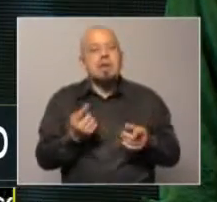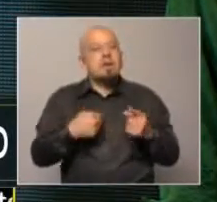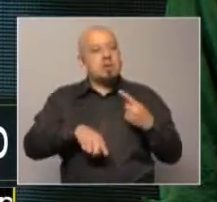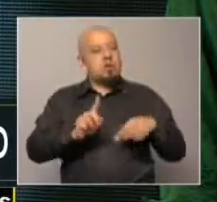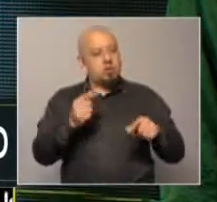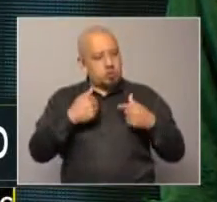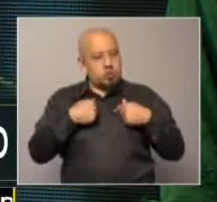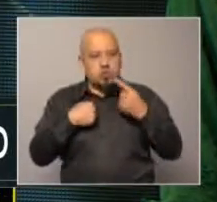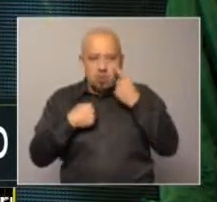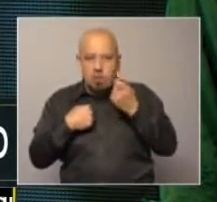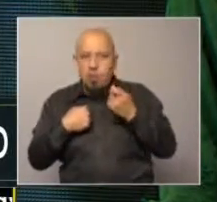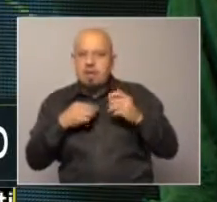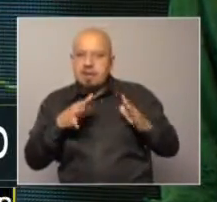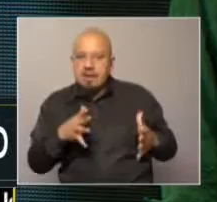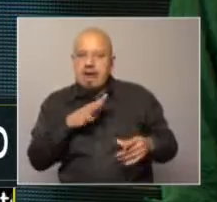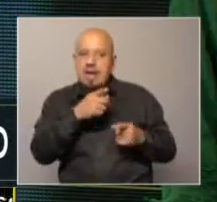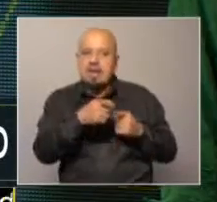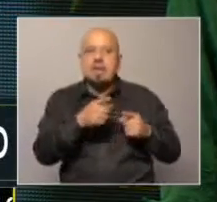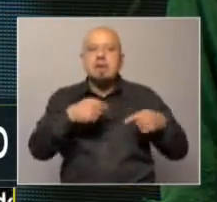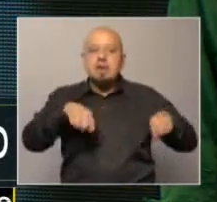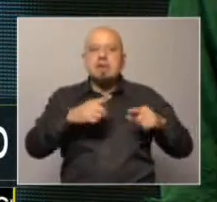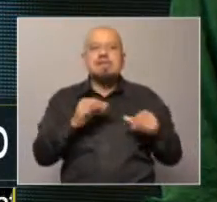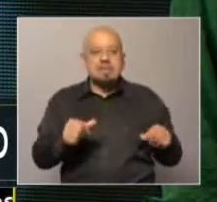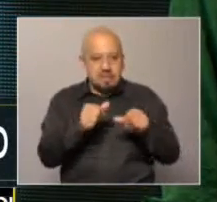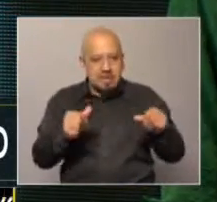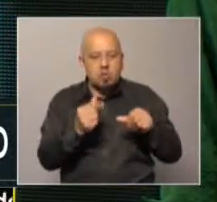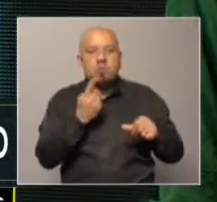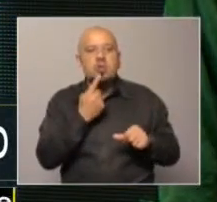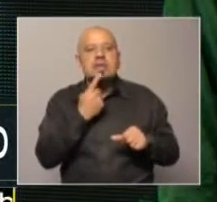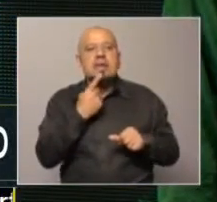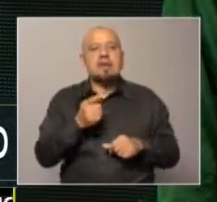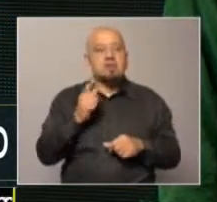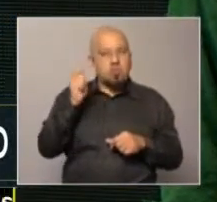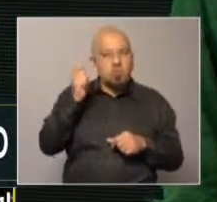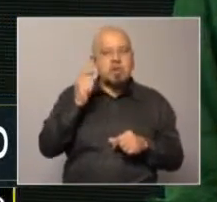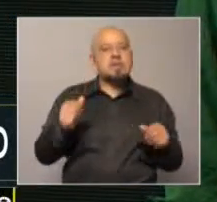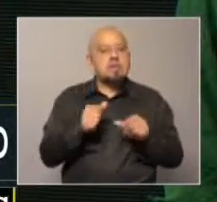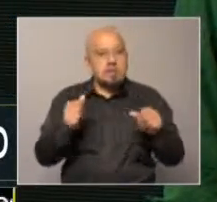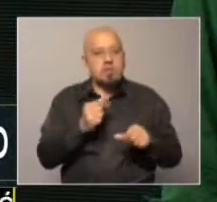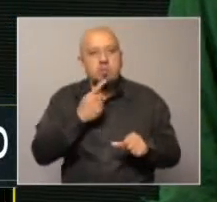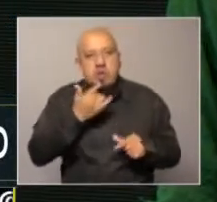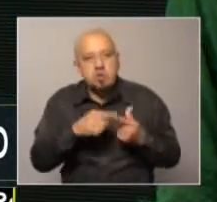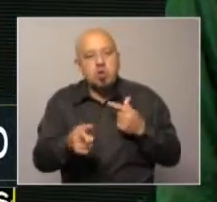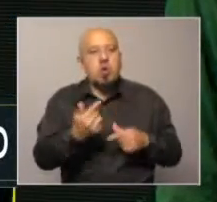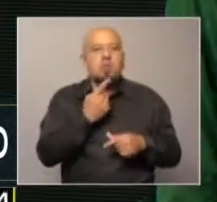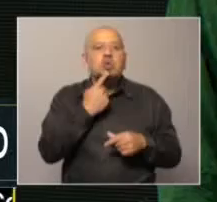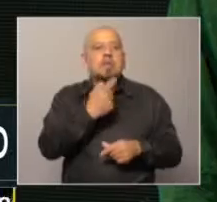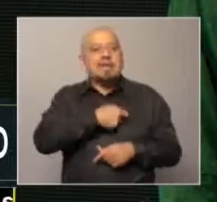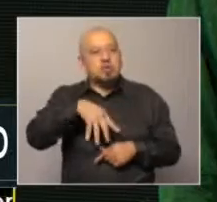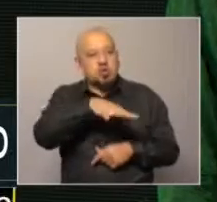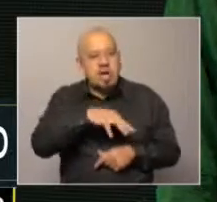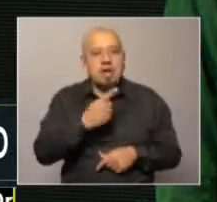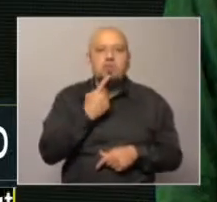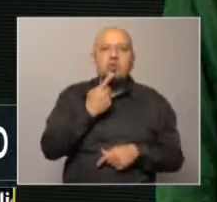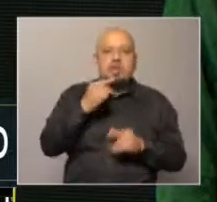pero nosotros ahí vemos que hubo una batería de políticas públicas desplegadas en el territorio, ya sea políticas sociales, políticas